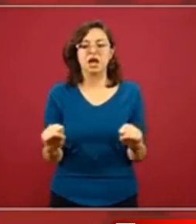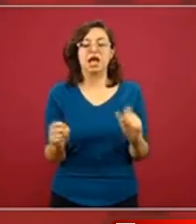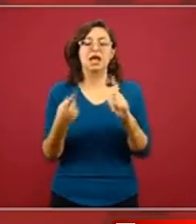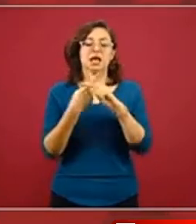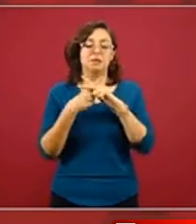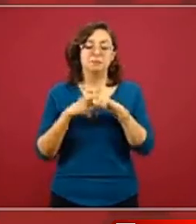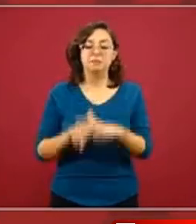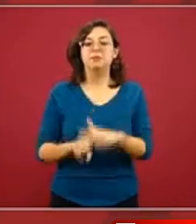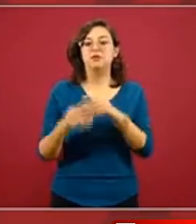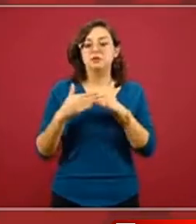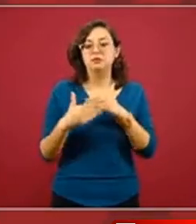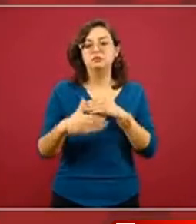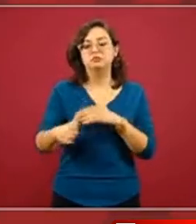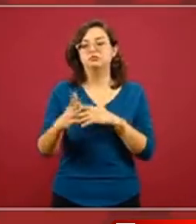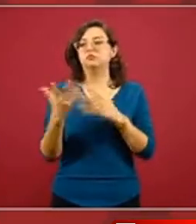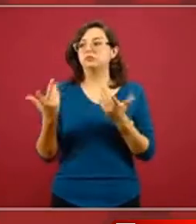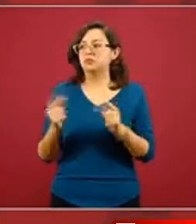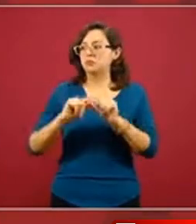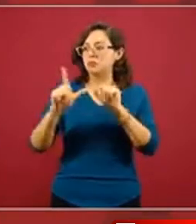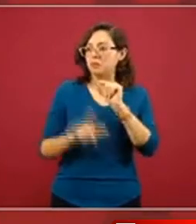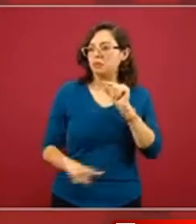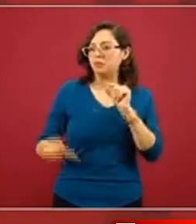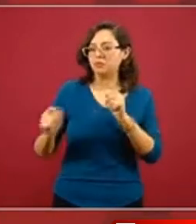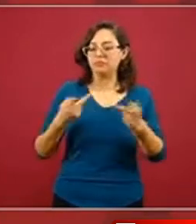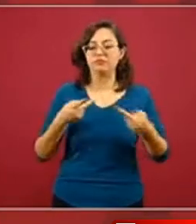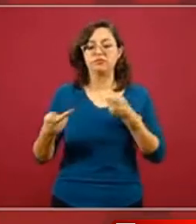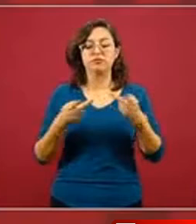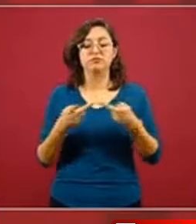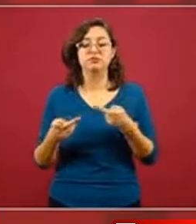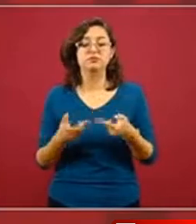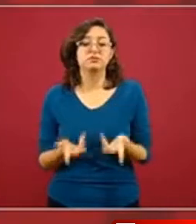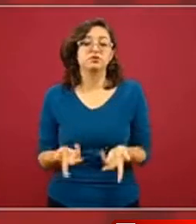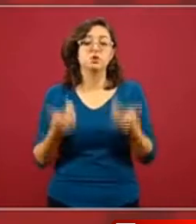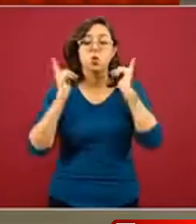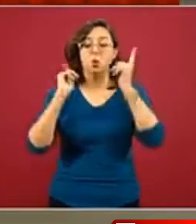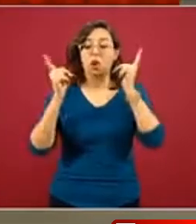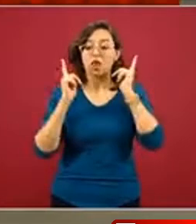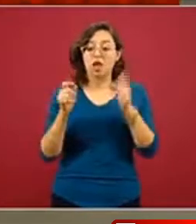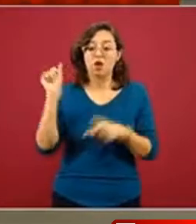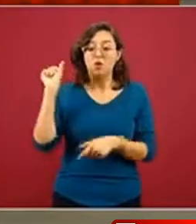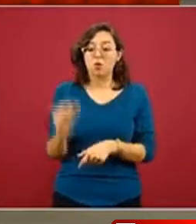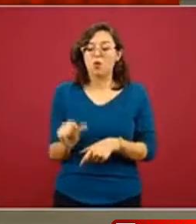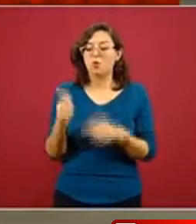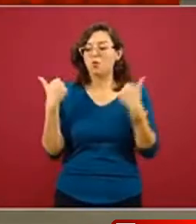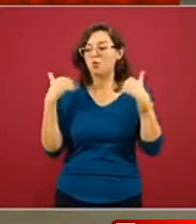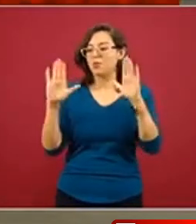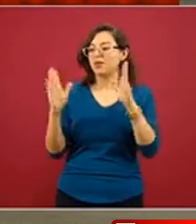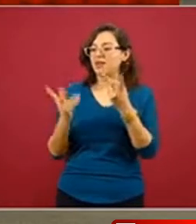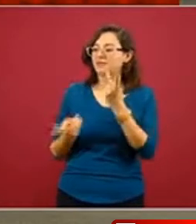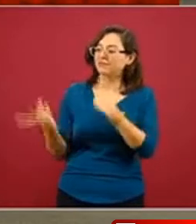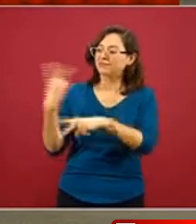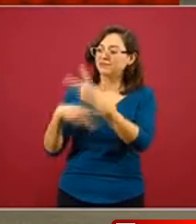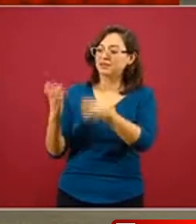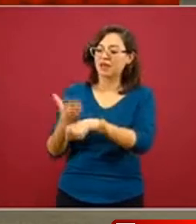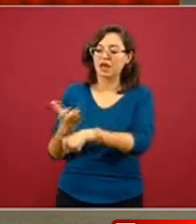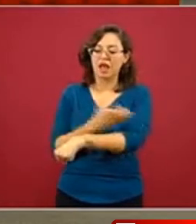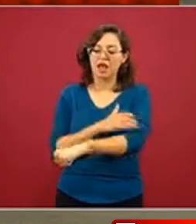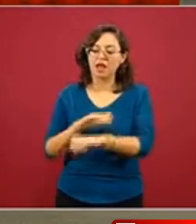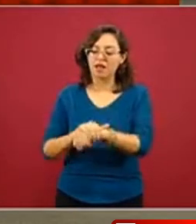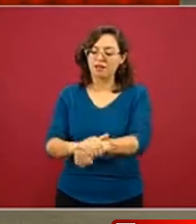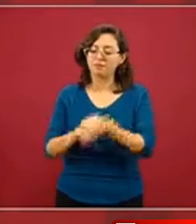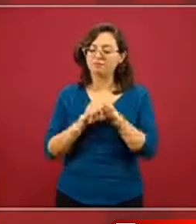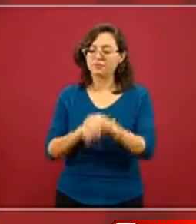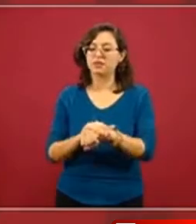la preparación ante emergencias en México. Hoy hubiéramos querido que nos acompañara aquí en la sesión nuestro muy querido y apreciado amigo